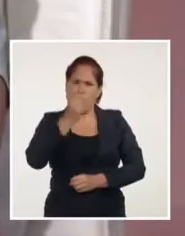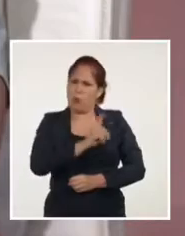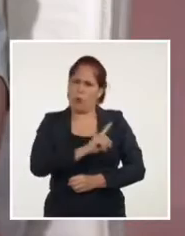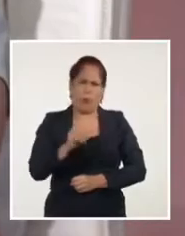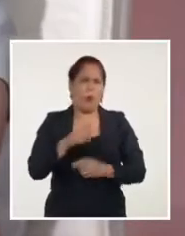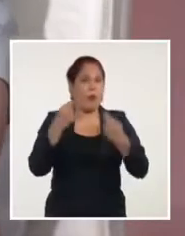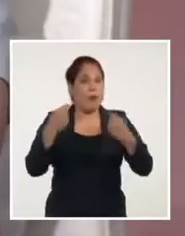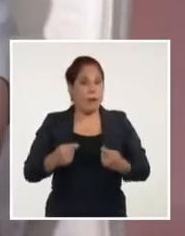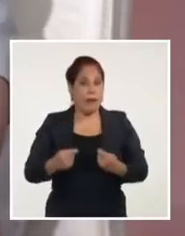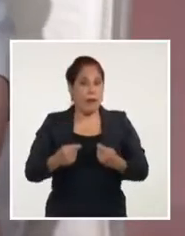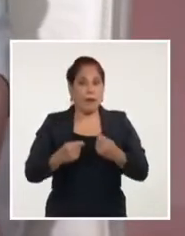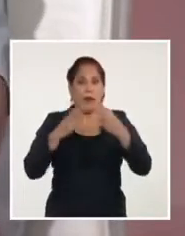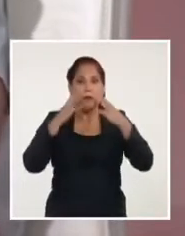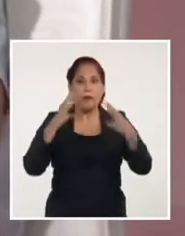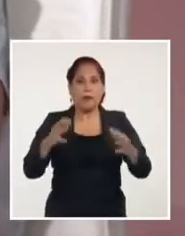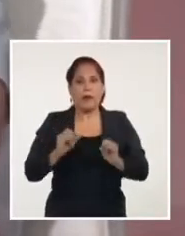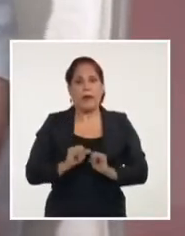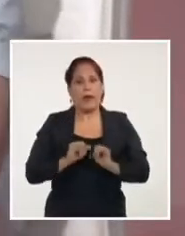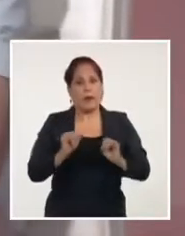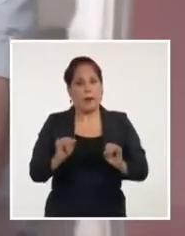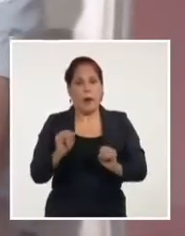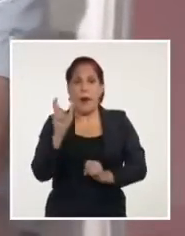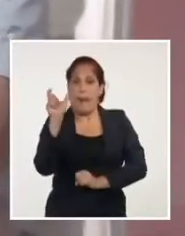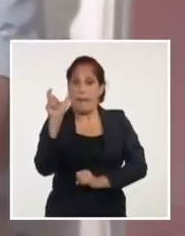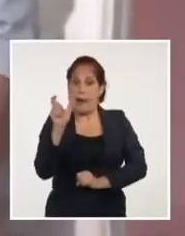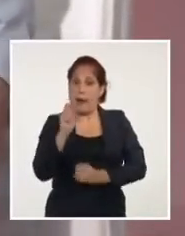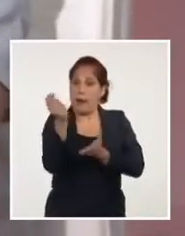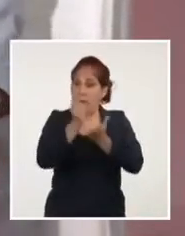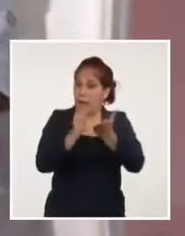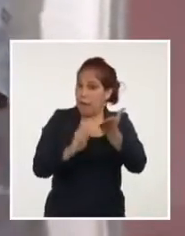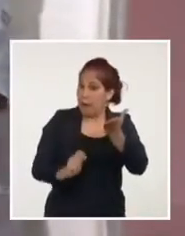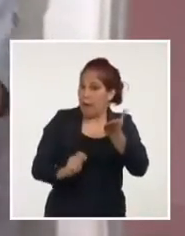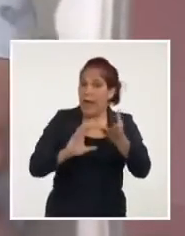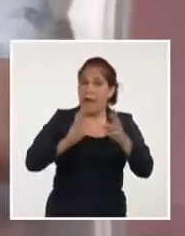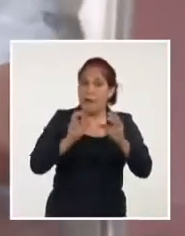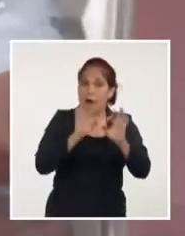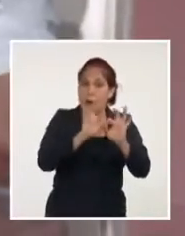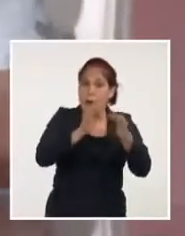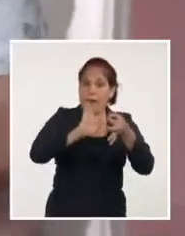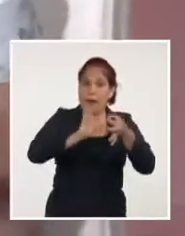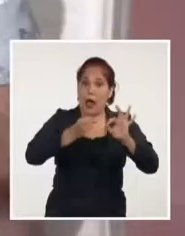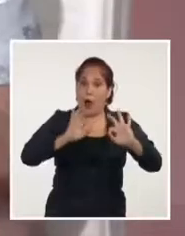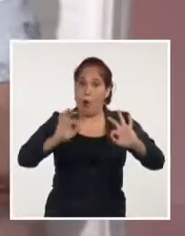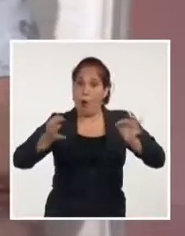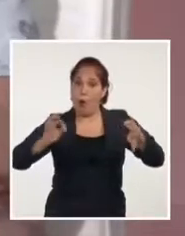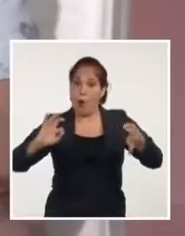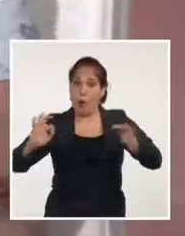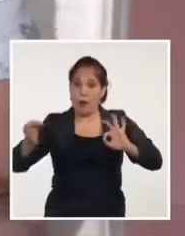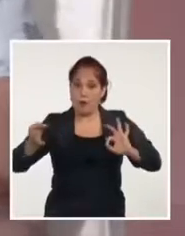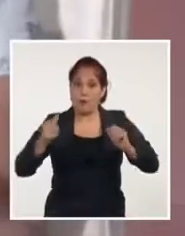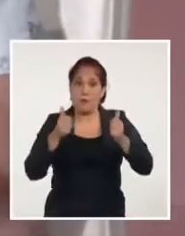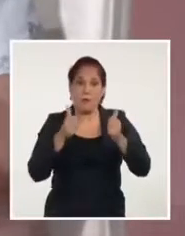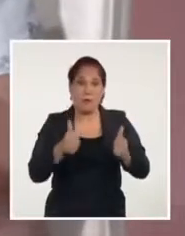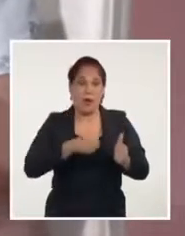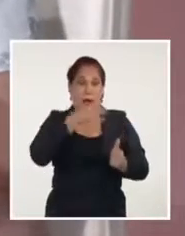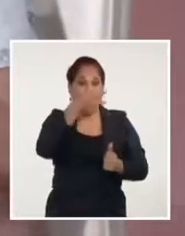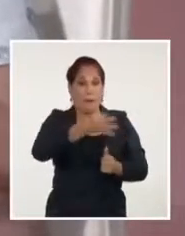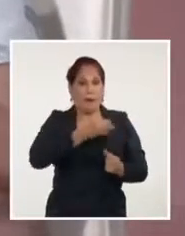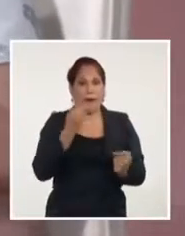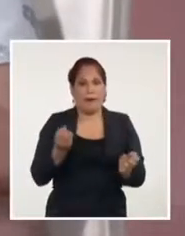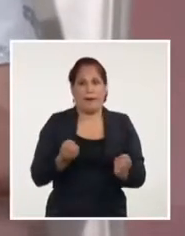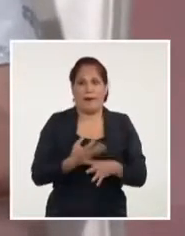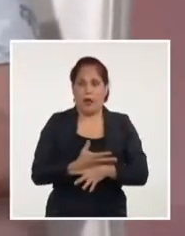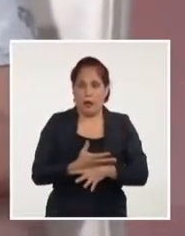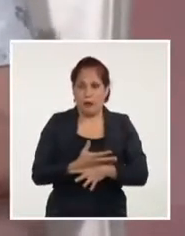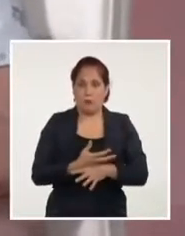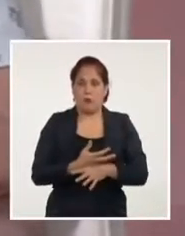que se emplean, cómo se emplean esas palabras, el orden que se le dan en la retórica, el orden que se le da en la narrativa. Por otra